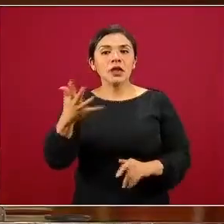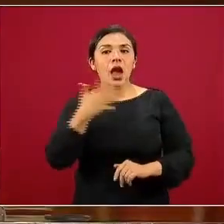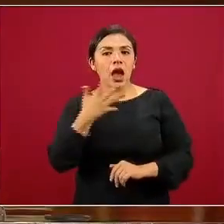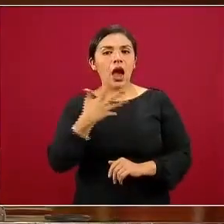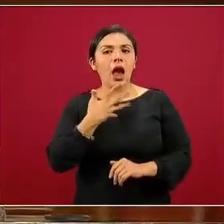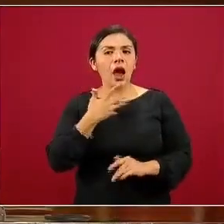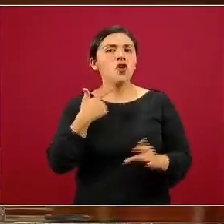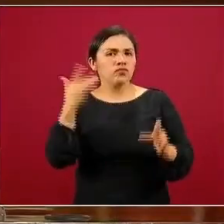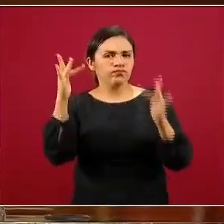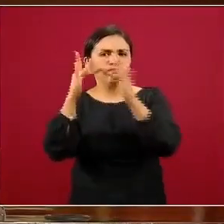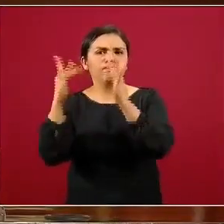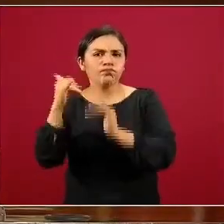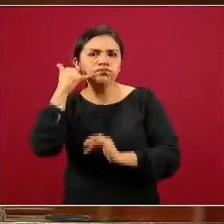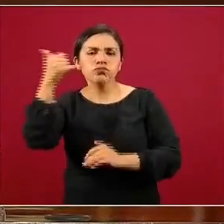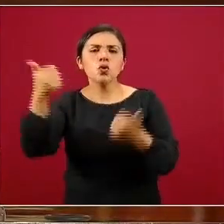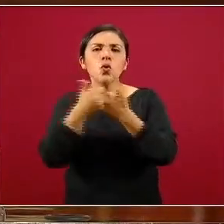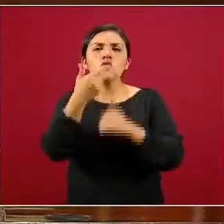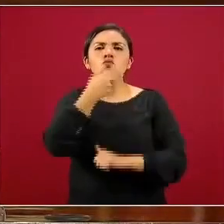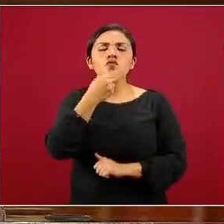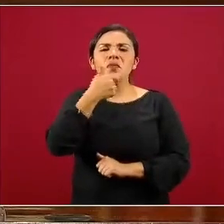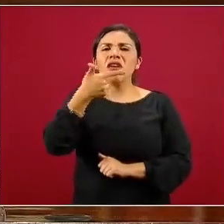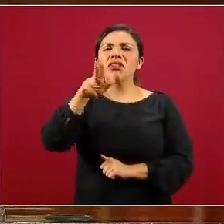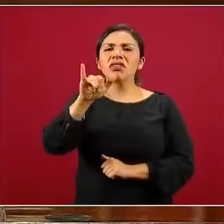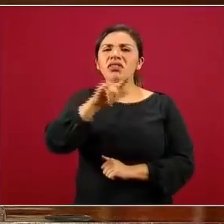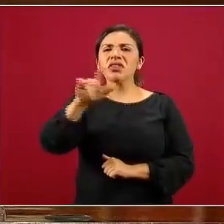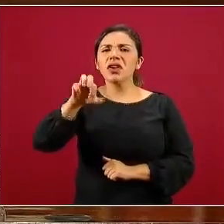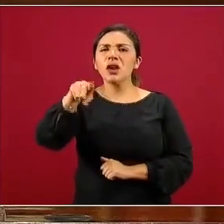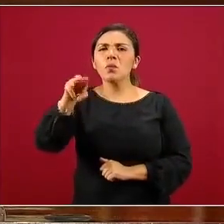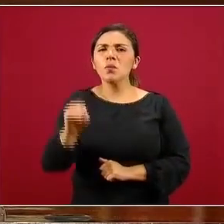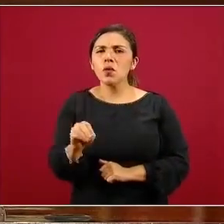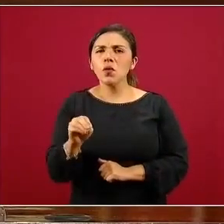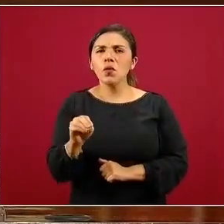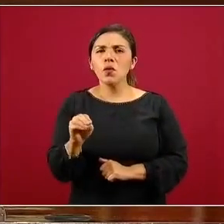tenemos ya contacto con el señor Guillermo